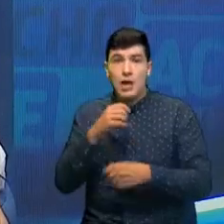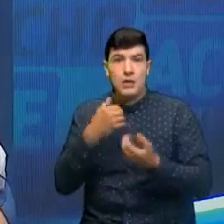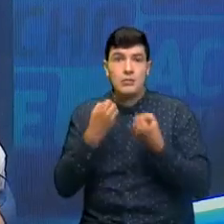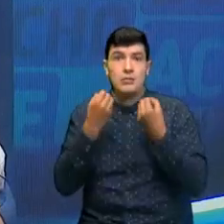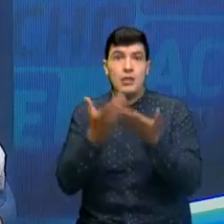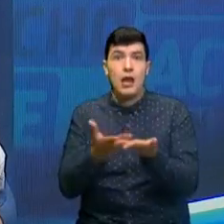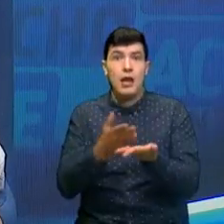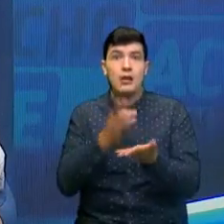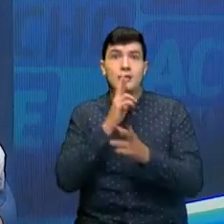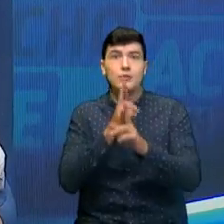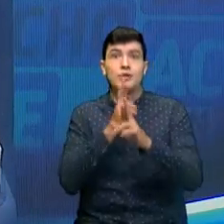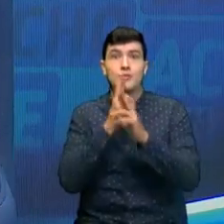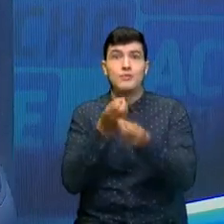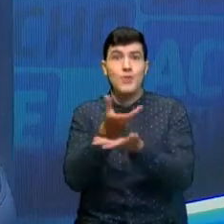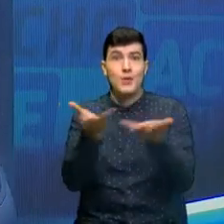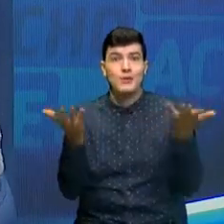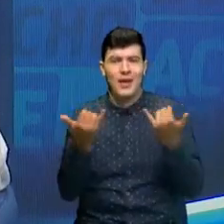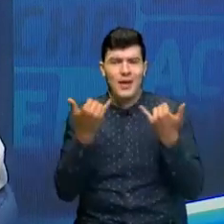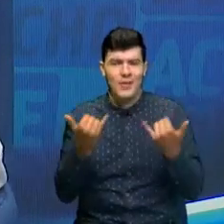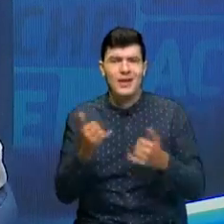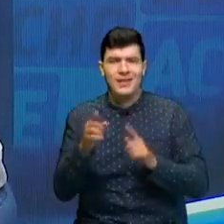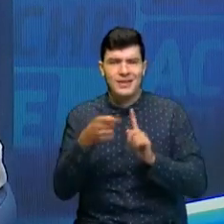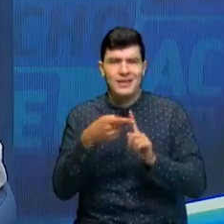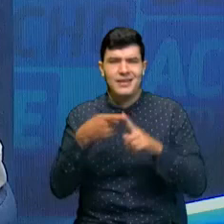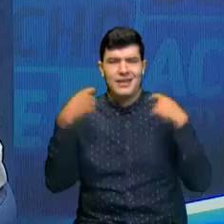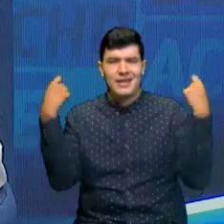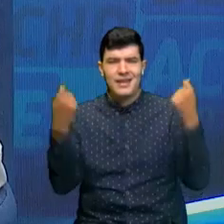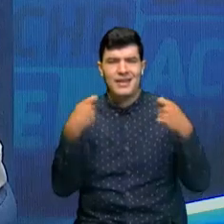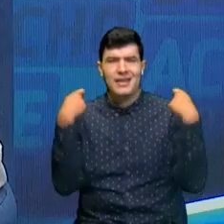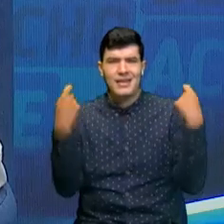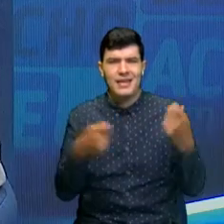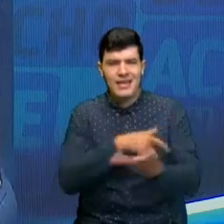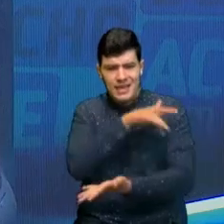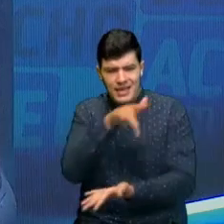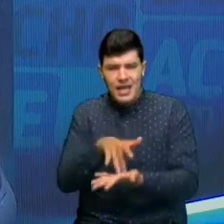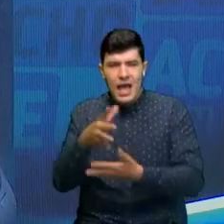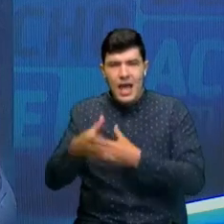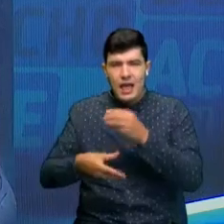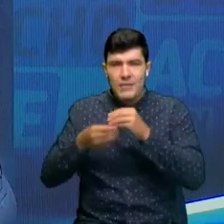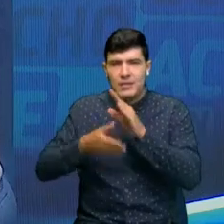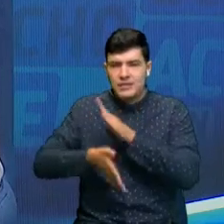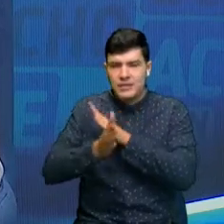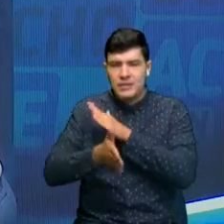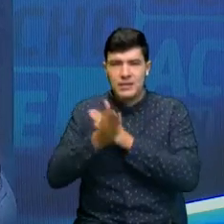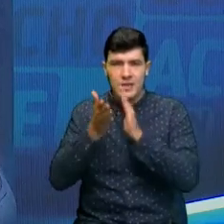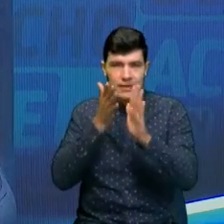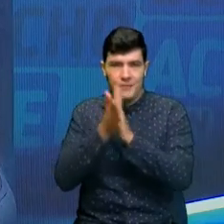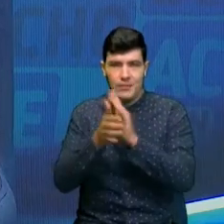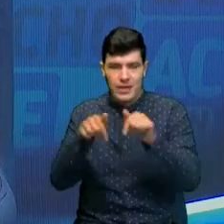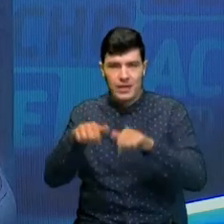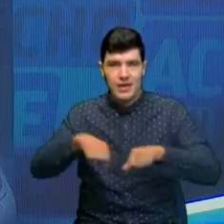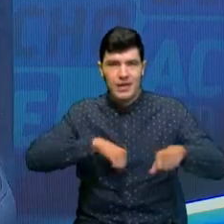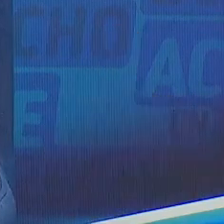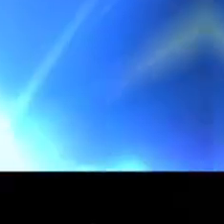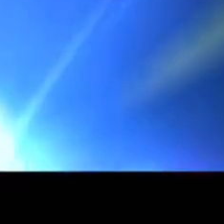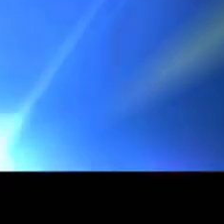resuelto muchas, pero muchas inquietudes. Vamos a hacer una pequeña pausa. Al regreso continuaremos con más asesorías aquí en Actúa en